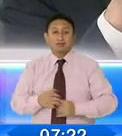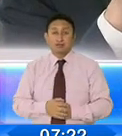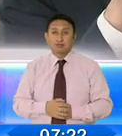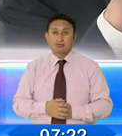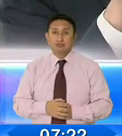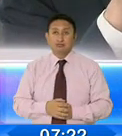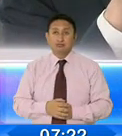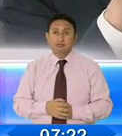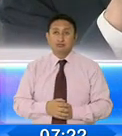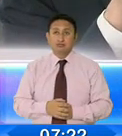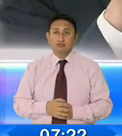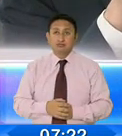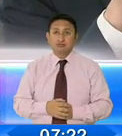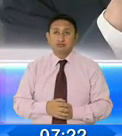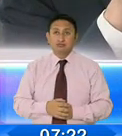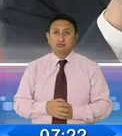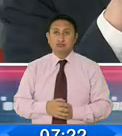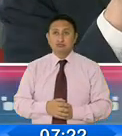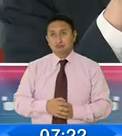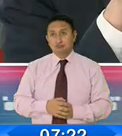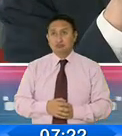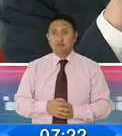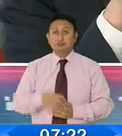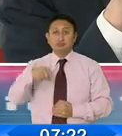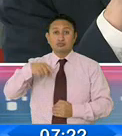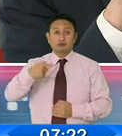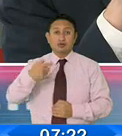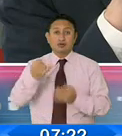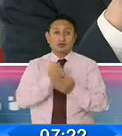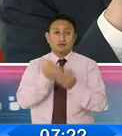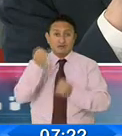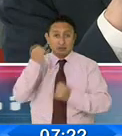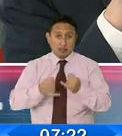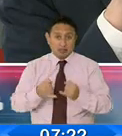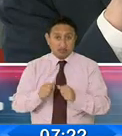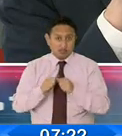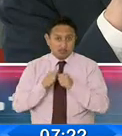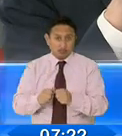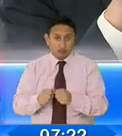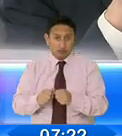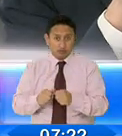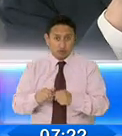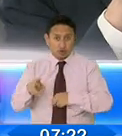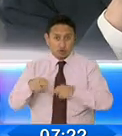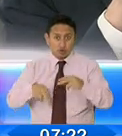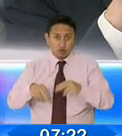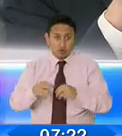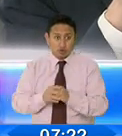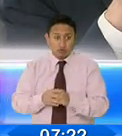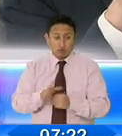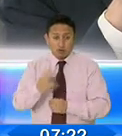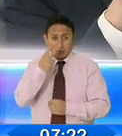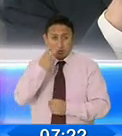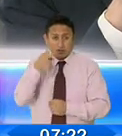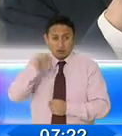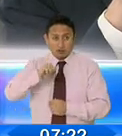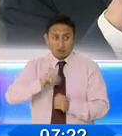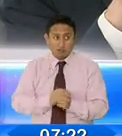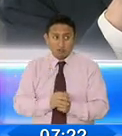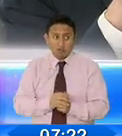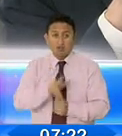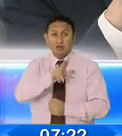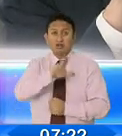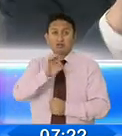Bueno, los fines de semana se mantiene la restricción, como estamos viendo, es desde el 30